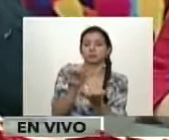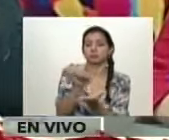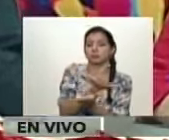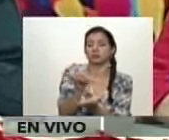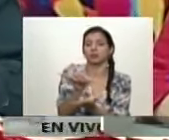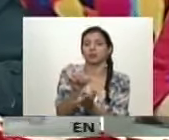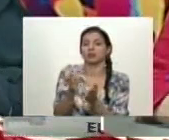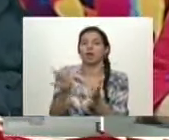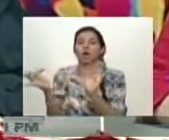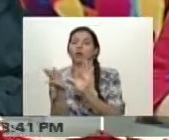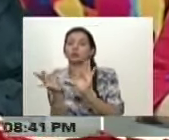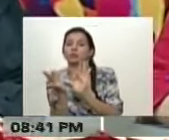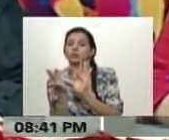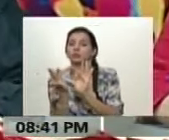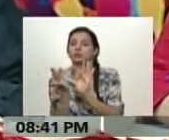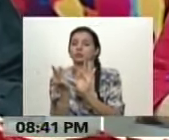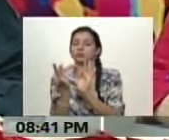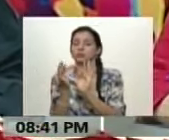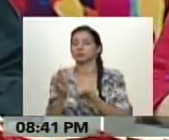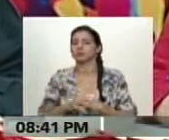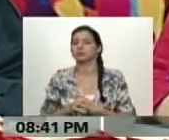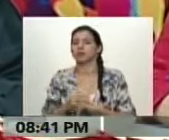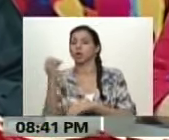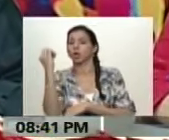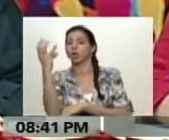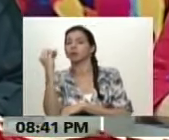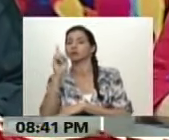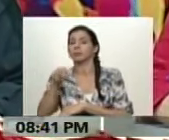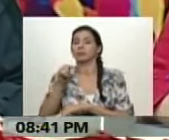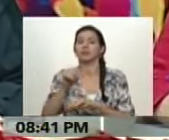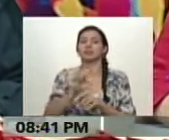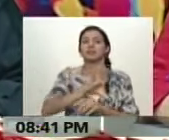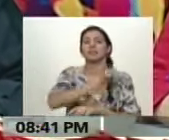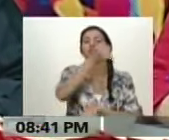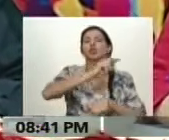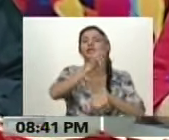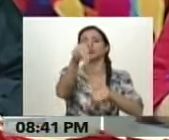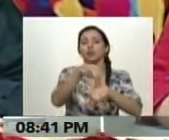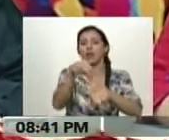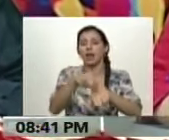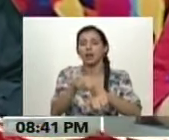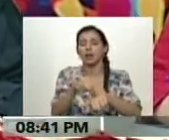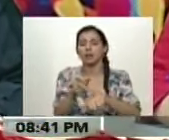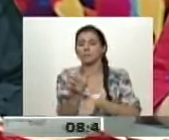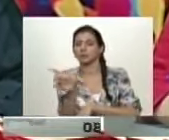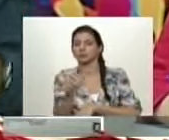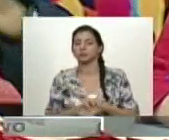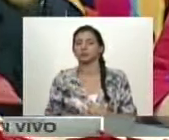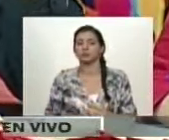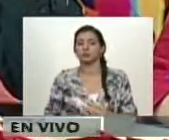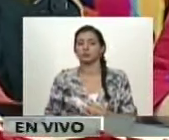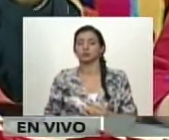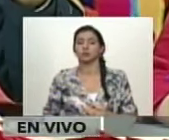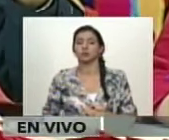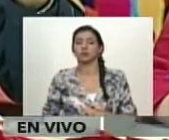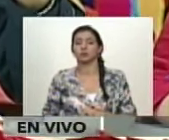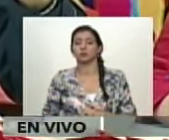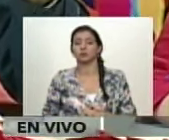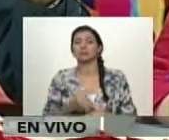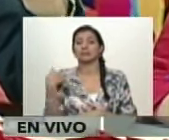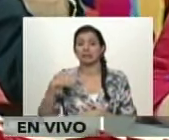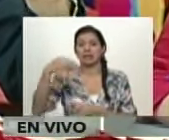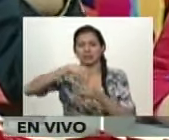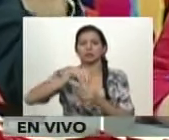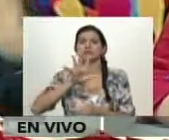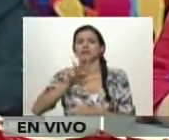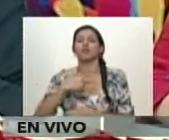la dirección nacional de nuestro Partido Socialista. El comando central bolivariano va a estar conformado por 5 voceros